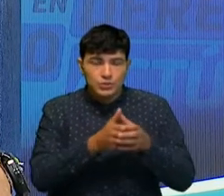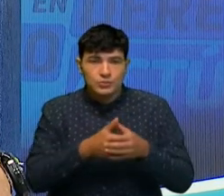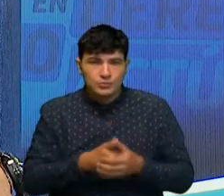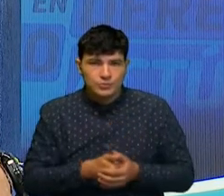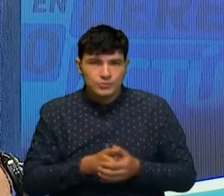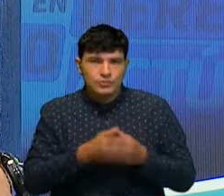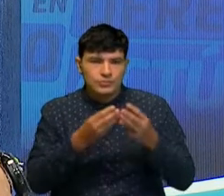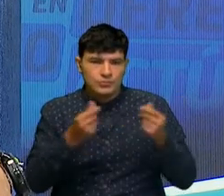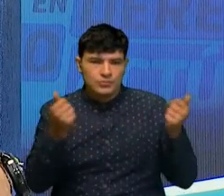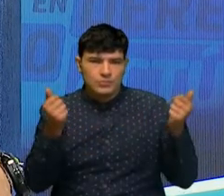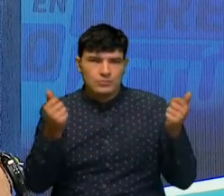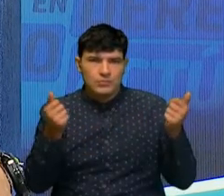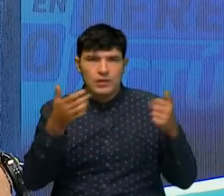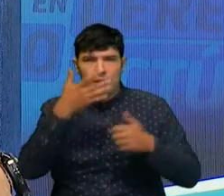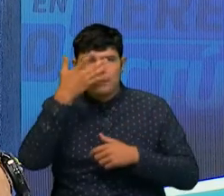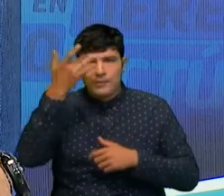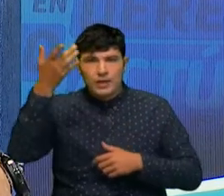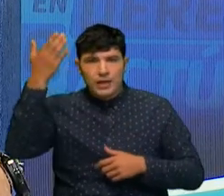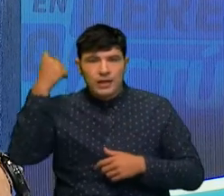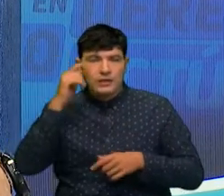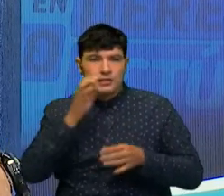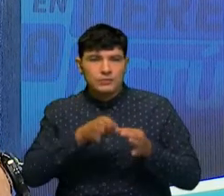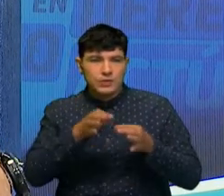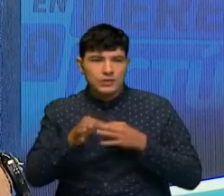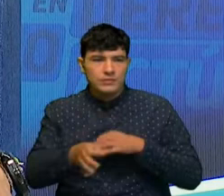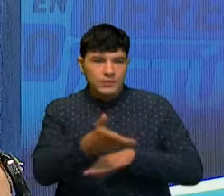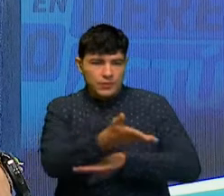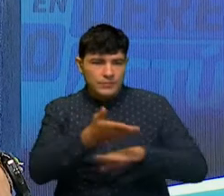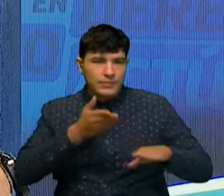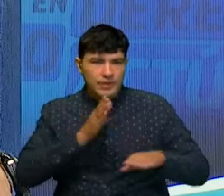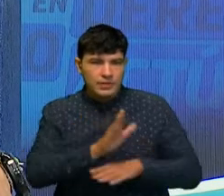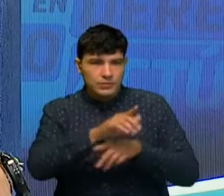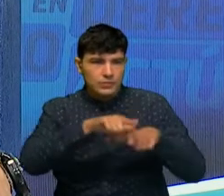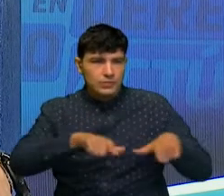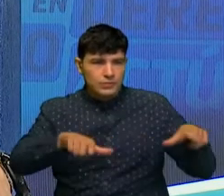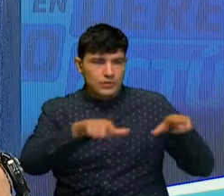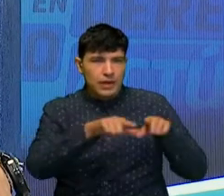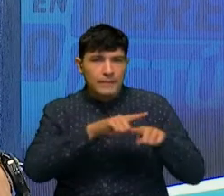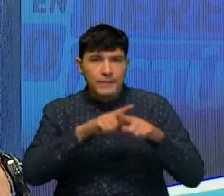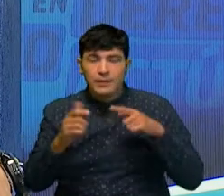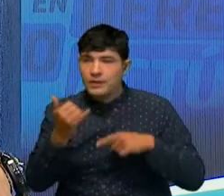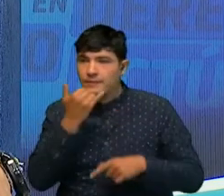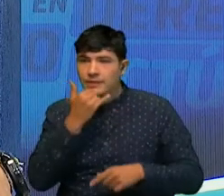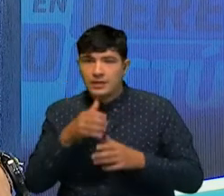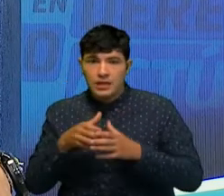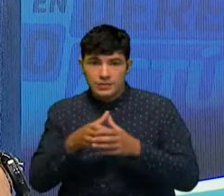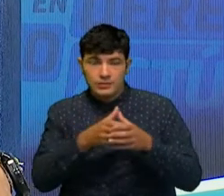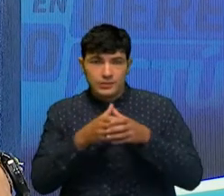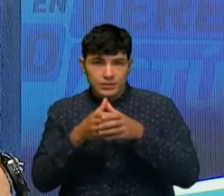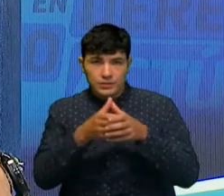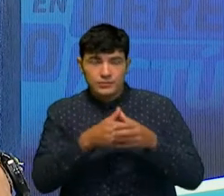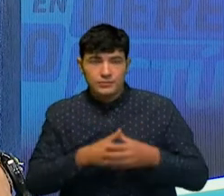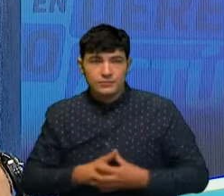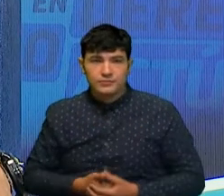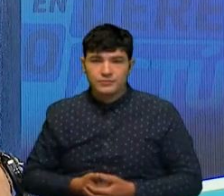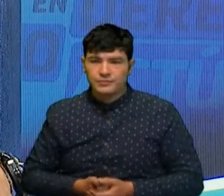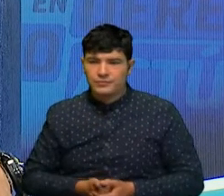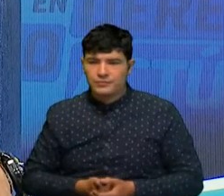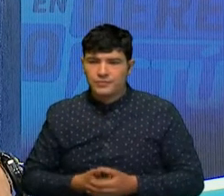se disolvió porque el municipio pidió el predio. Resulta y pasa que la asociación